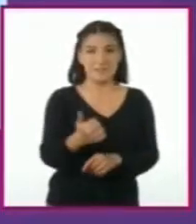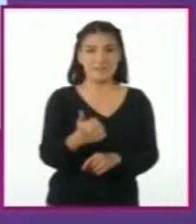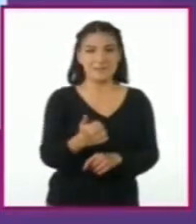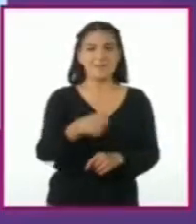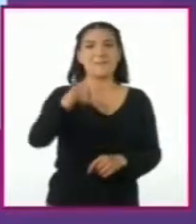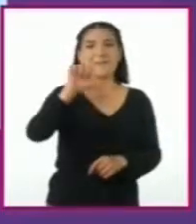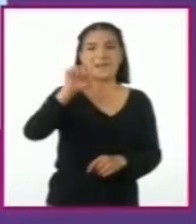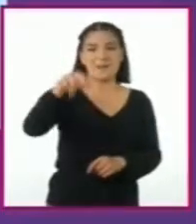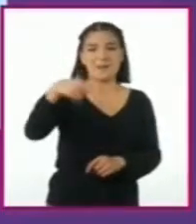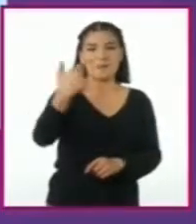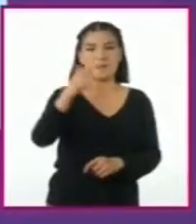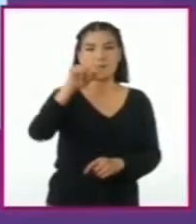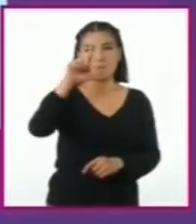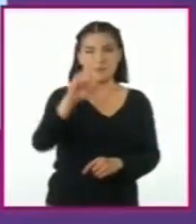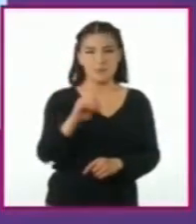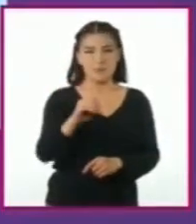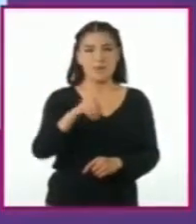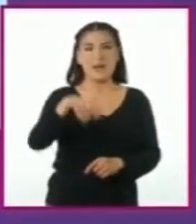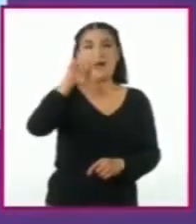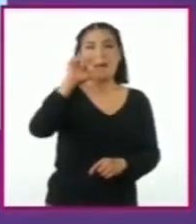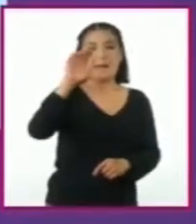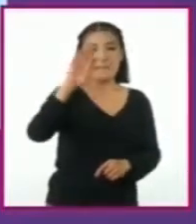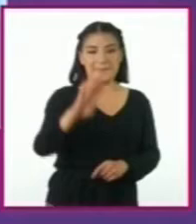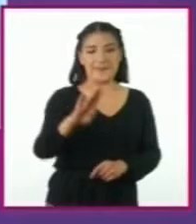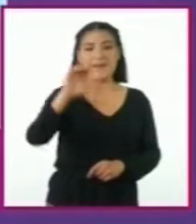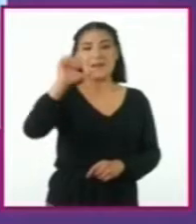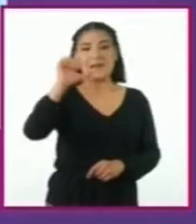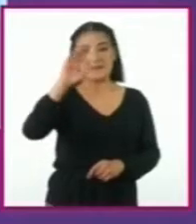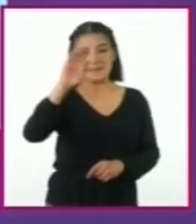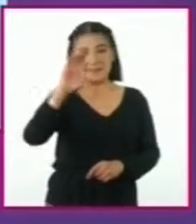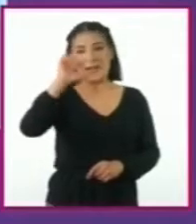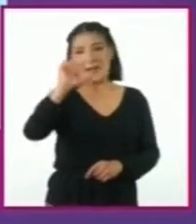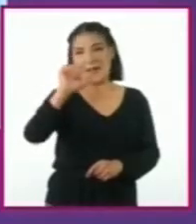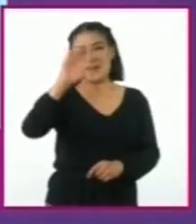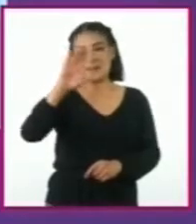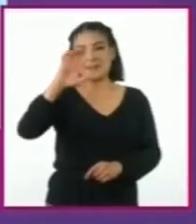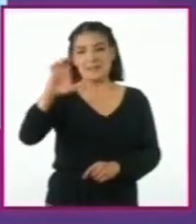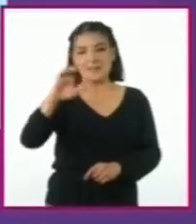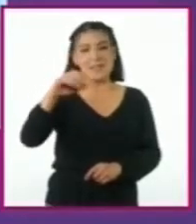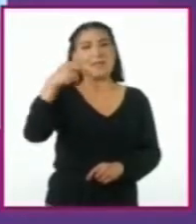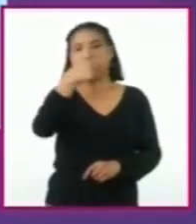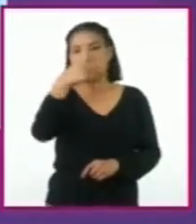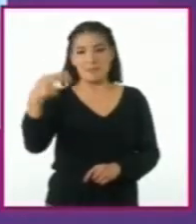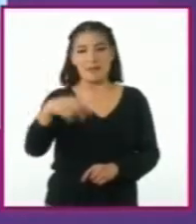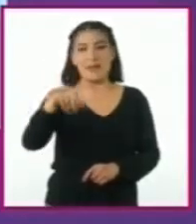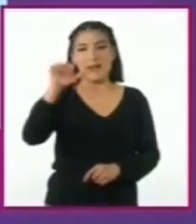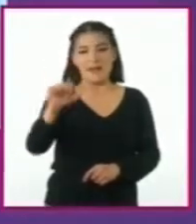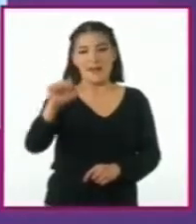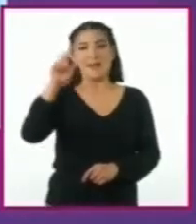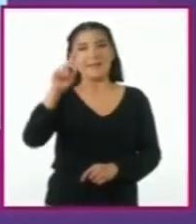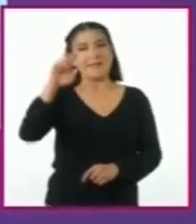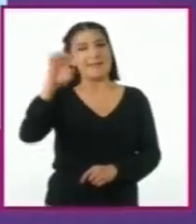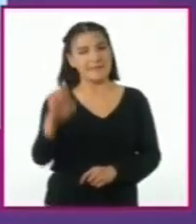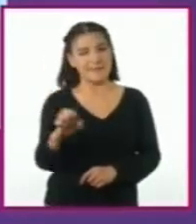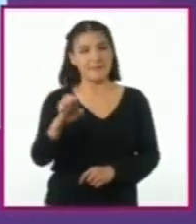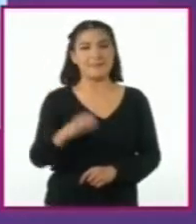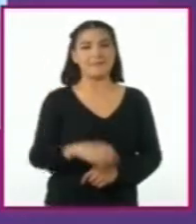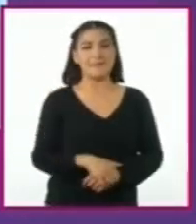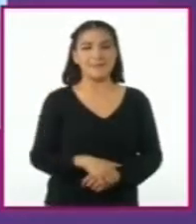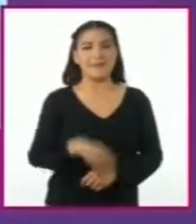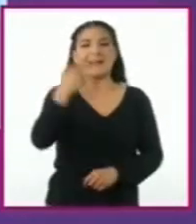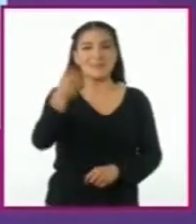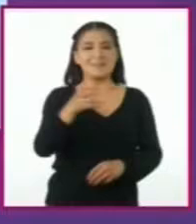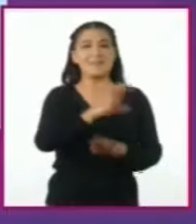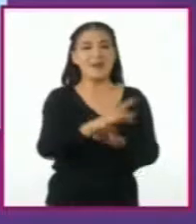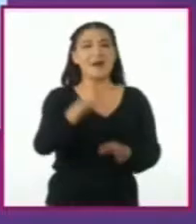ángulo BCA es igual al ángulo DEA, debido a que si ya tenemos